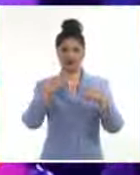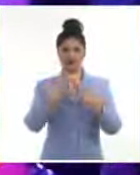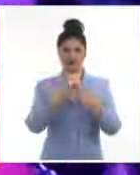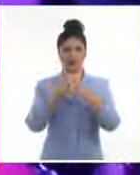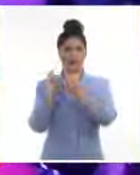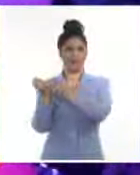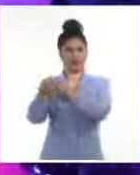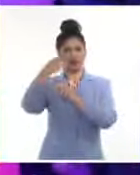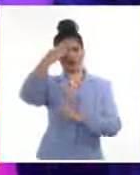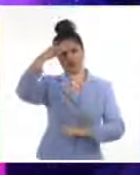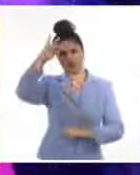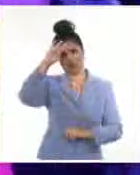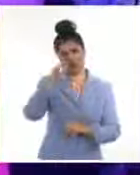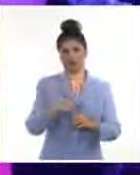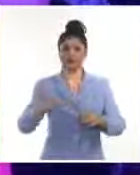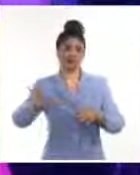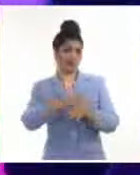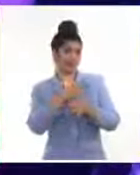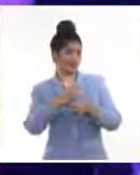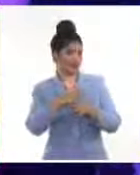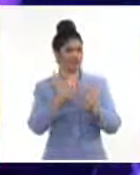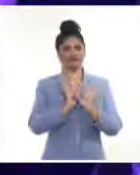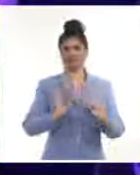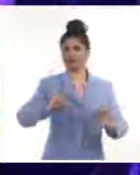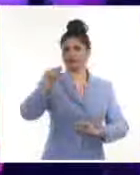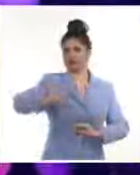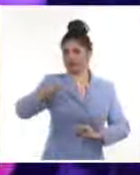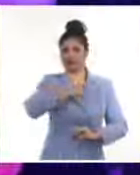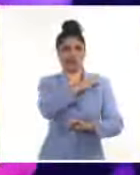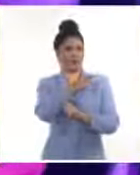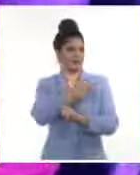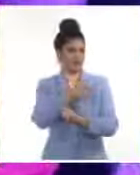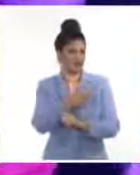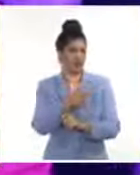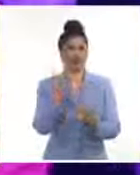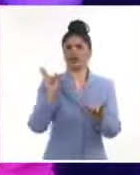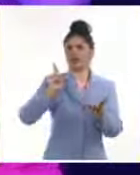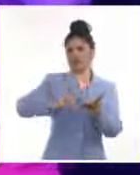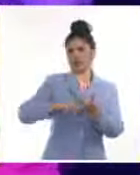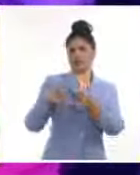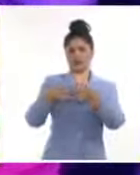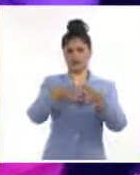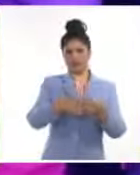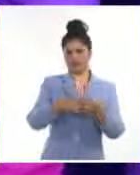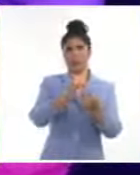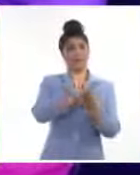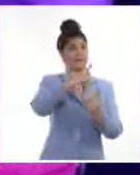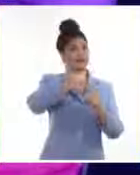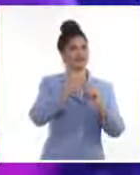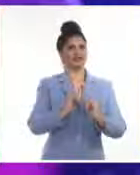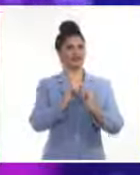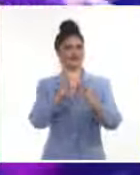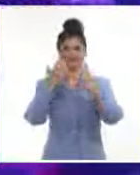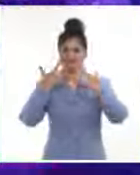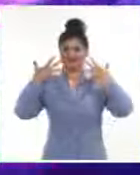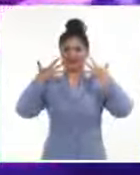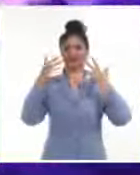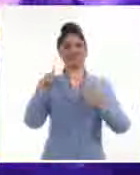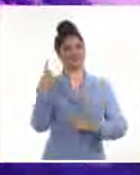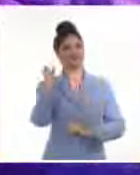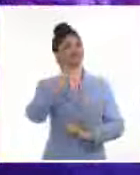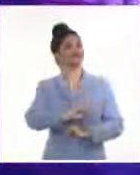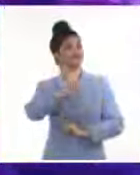cubano. Varios atletas y entrenadores de los cocodrilos le expresaron a su público la satisfacción del deber cumplido y